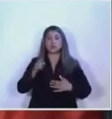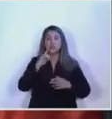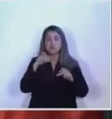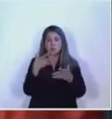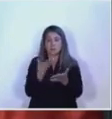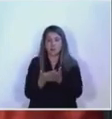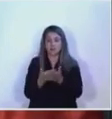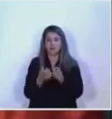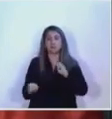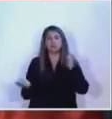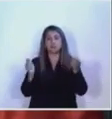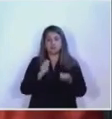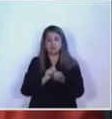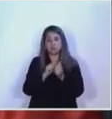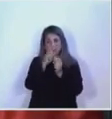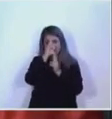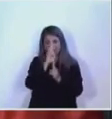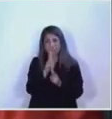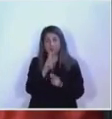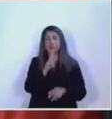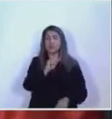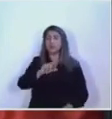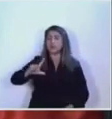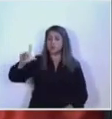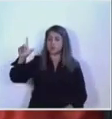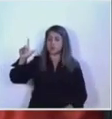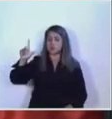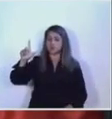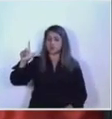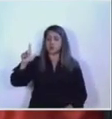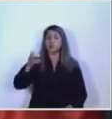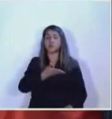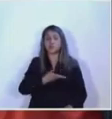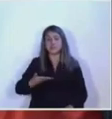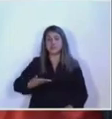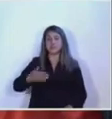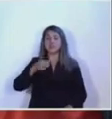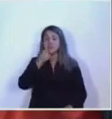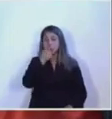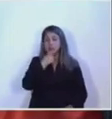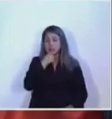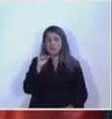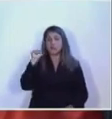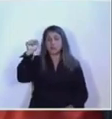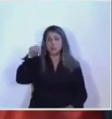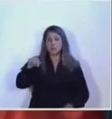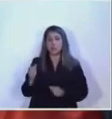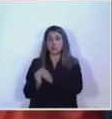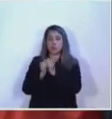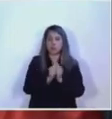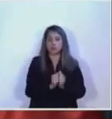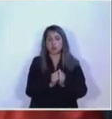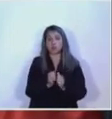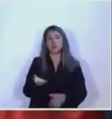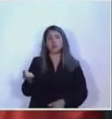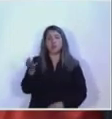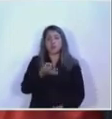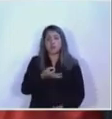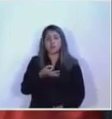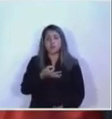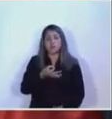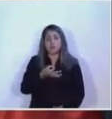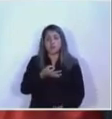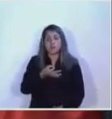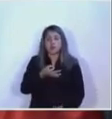certeza, transformaciones con respeto y gradualidad. El presidente Gabriel Boric, que hoy nos acompaña, sostuvo, y